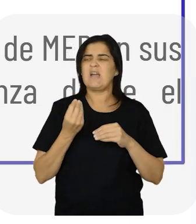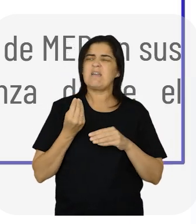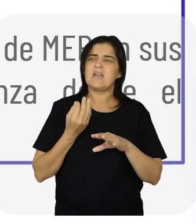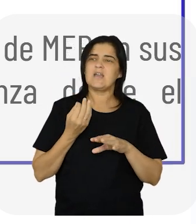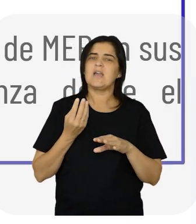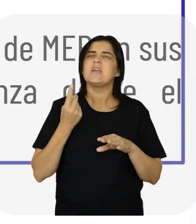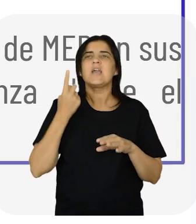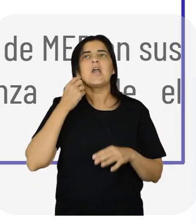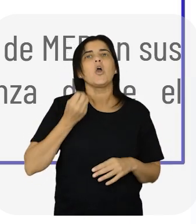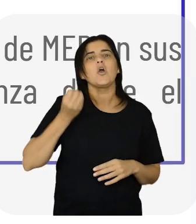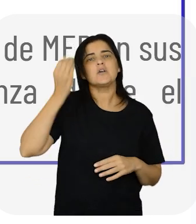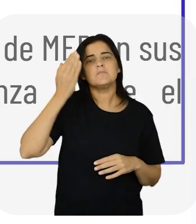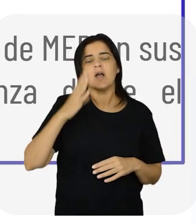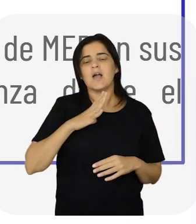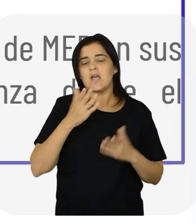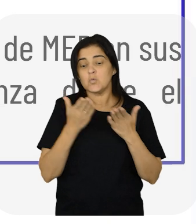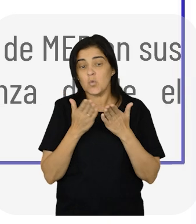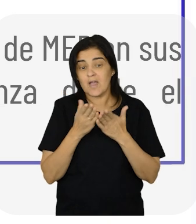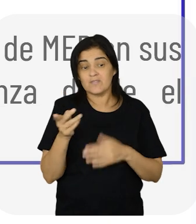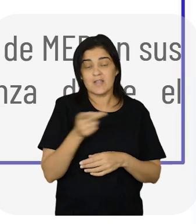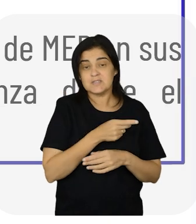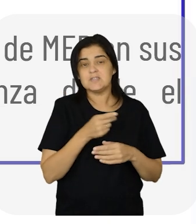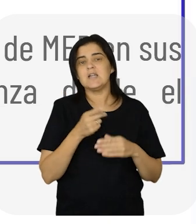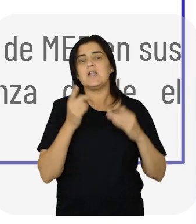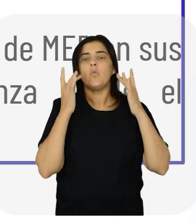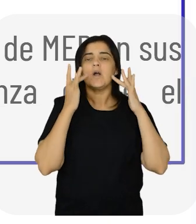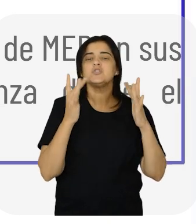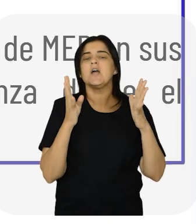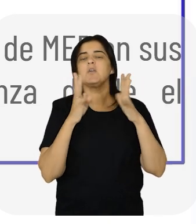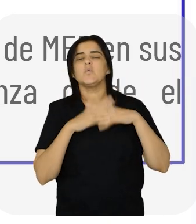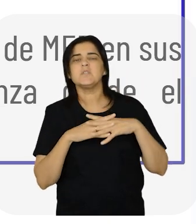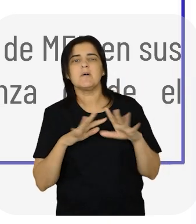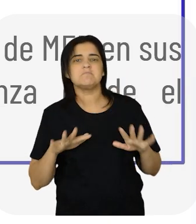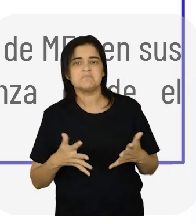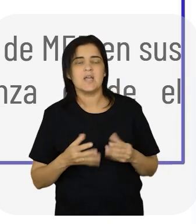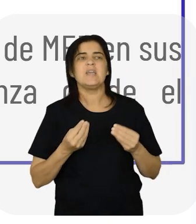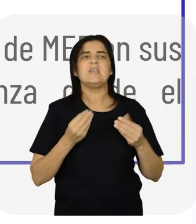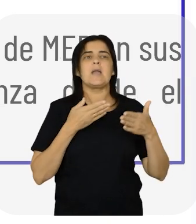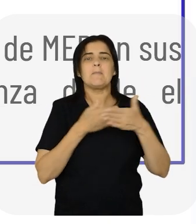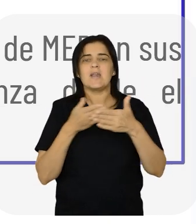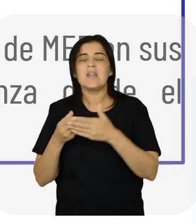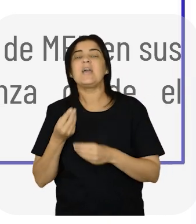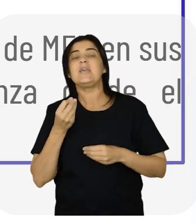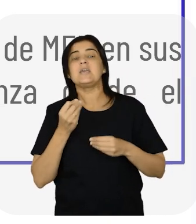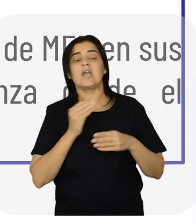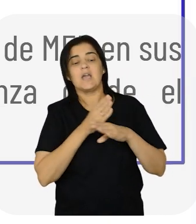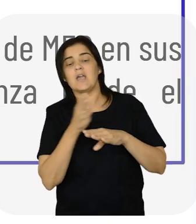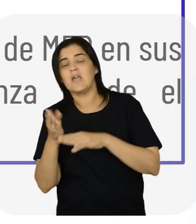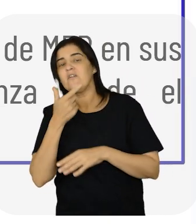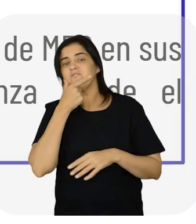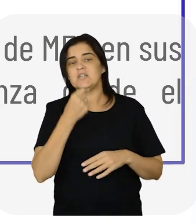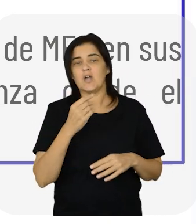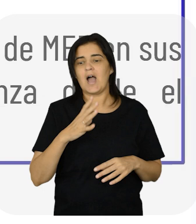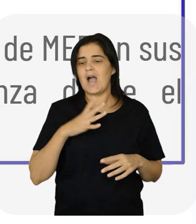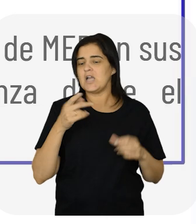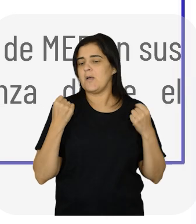cómo conceptualizan los estudiantes esa concepción de educación inclusiva y qué barrera y qué facilitadores identifican en